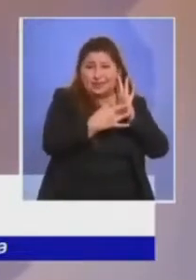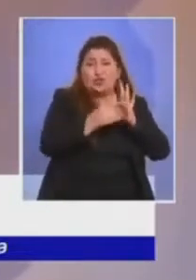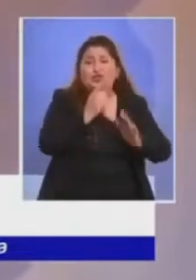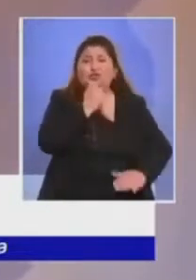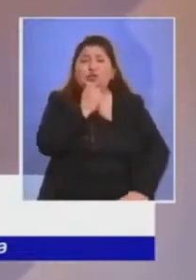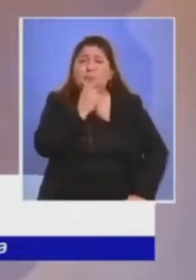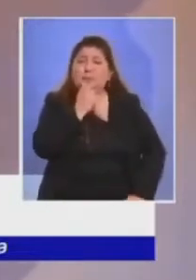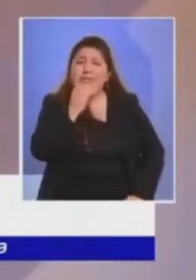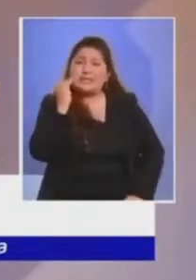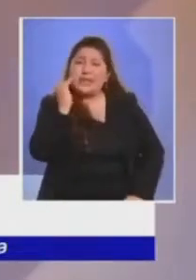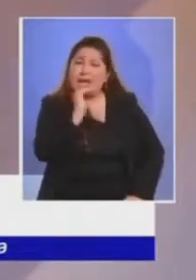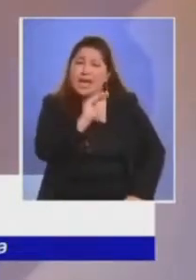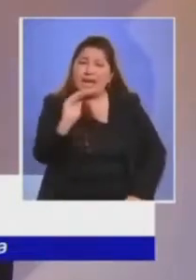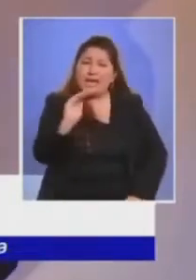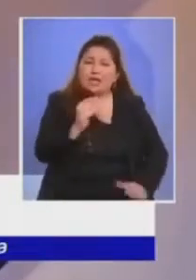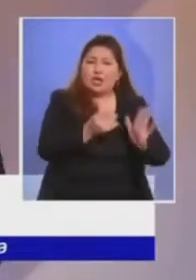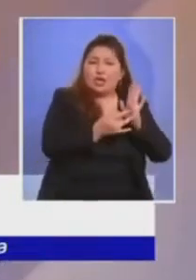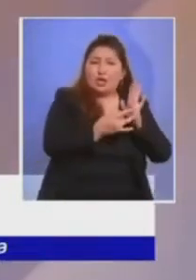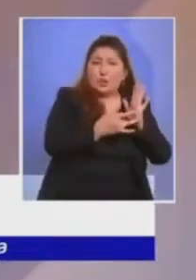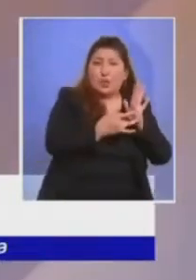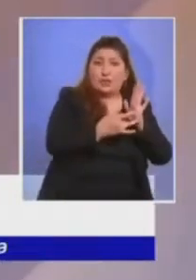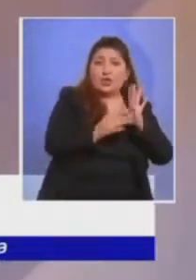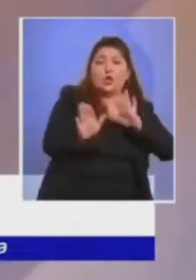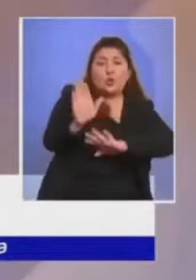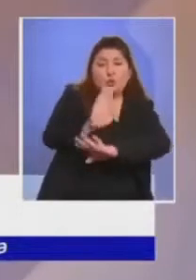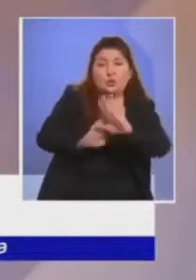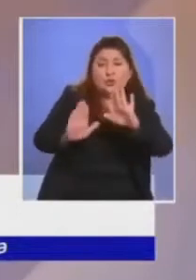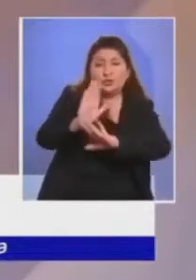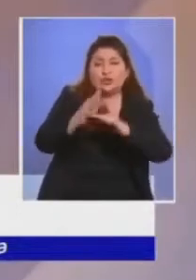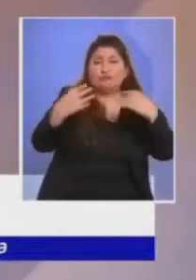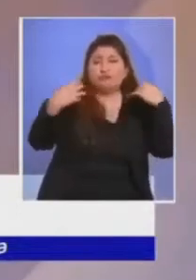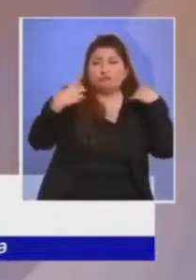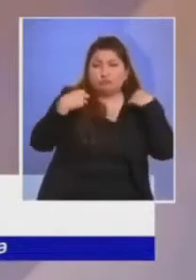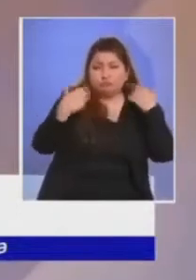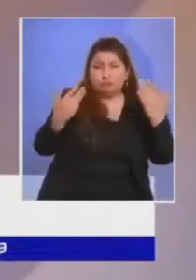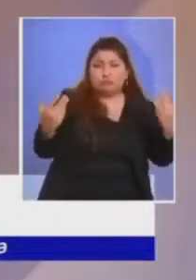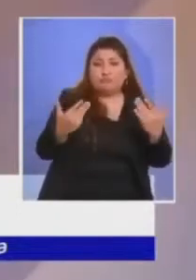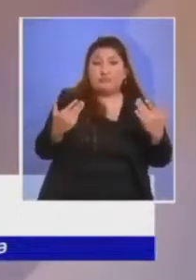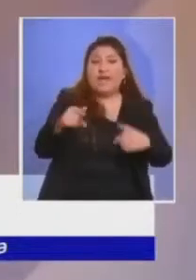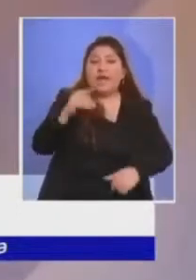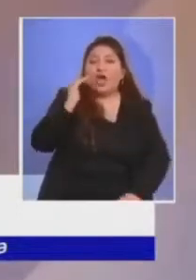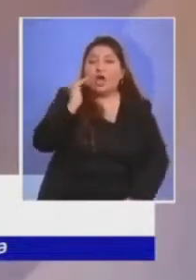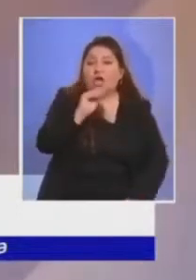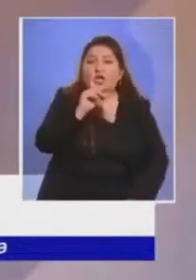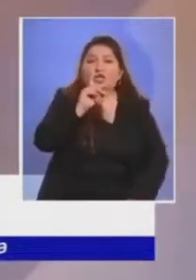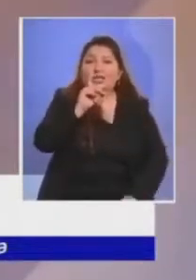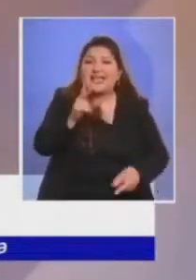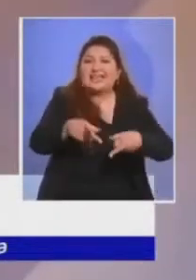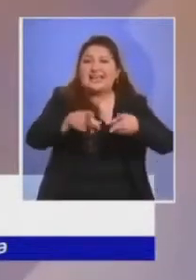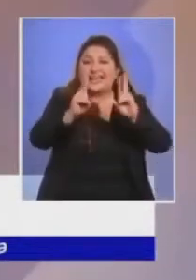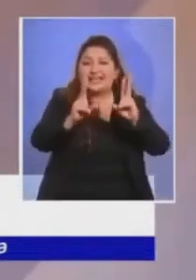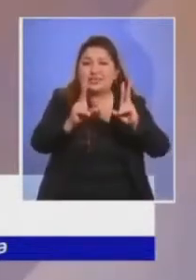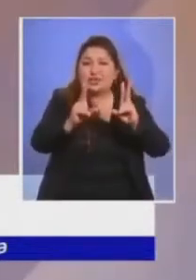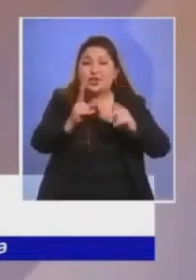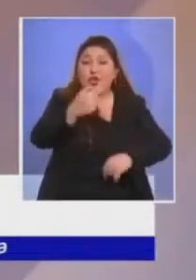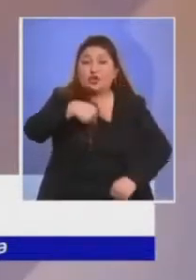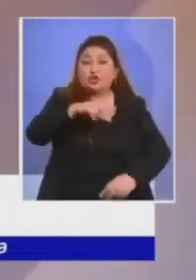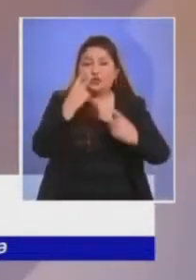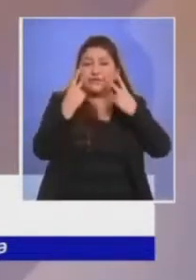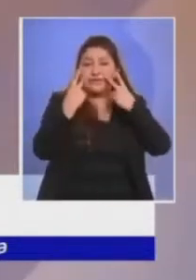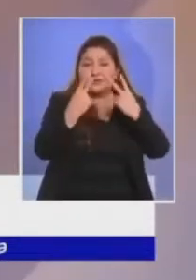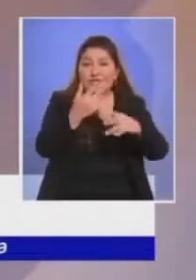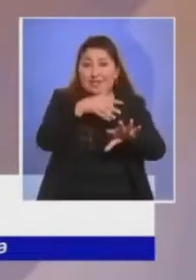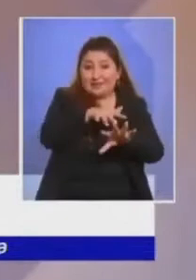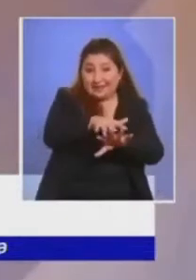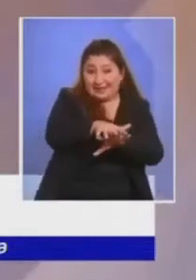posible, la visión de la tuición sobre la idea de protegerlo, comete un error. Ellos tienen derechos, nuestra visión es integral, los niños tienen derechos y el